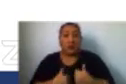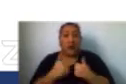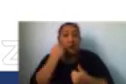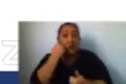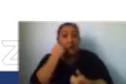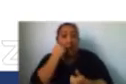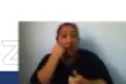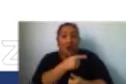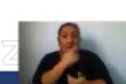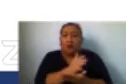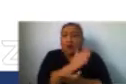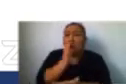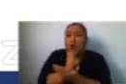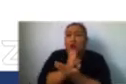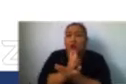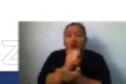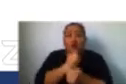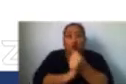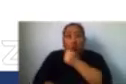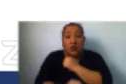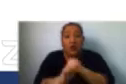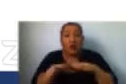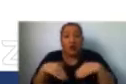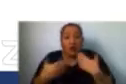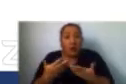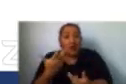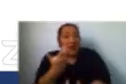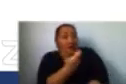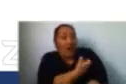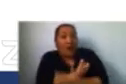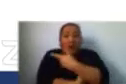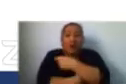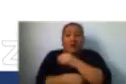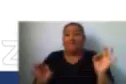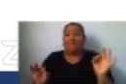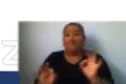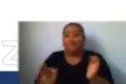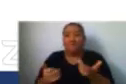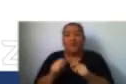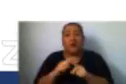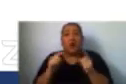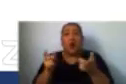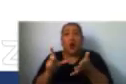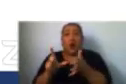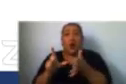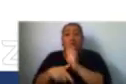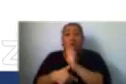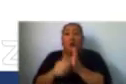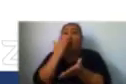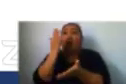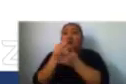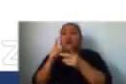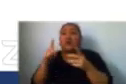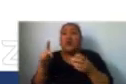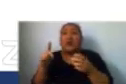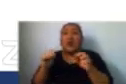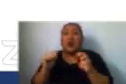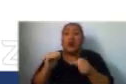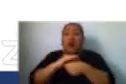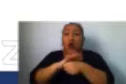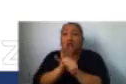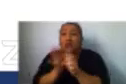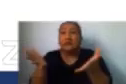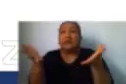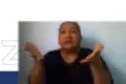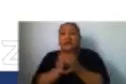tuvo dificultades para que su hija pueda acceder a las vacunas. Ante la declaratoria de aislamiento social, tuvo temor a ser